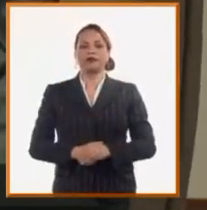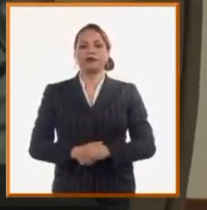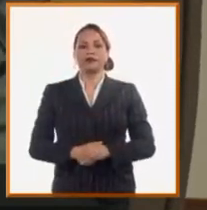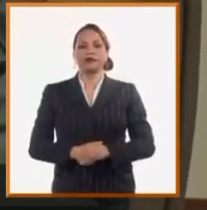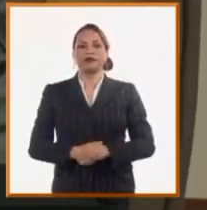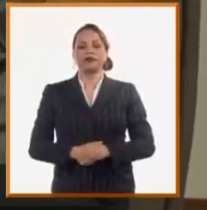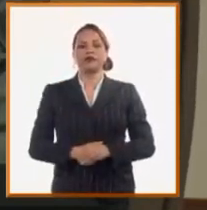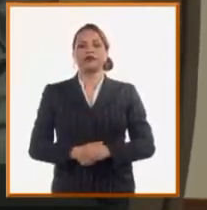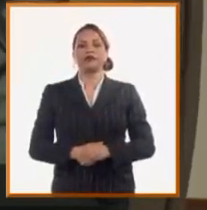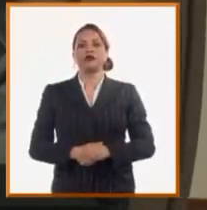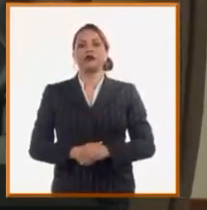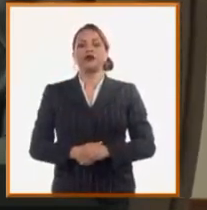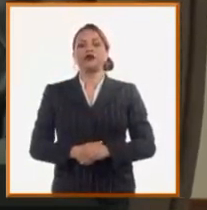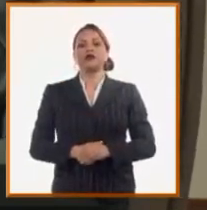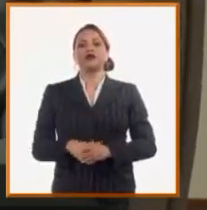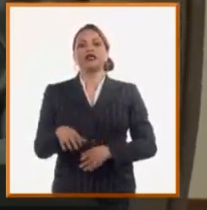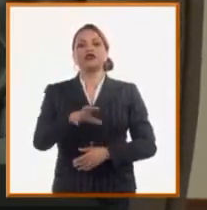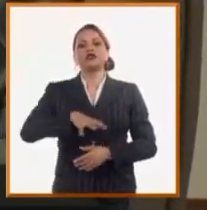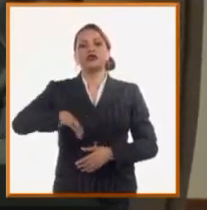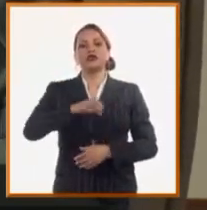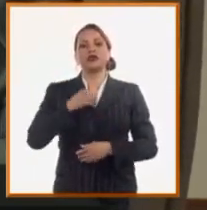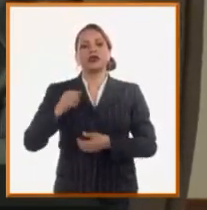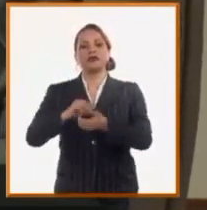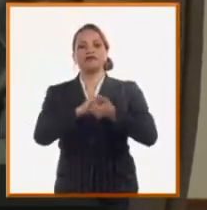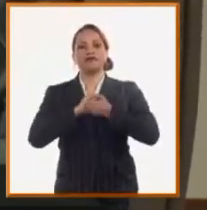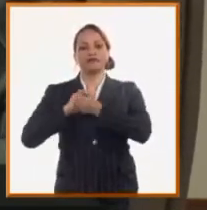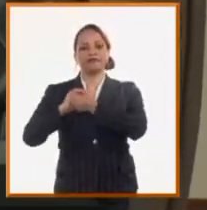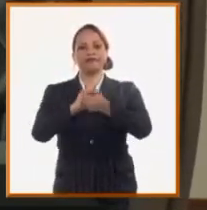Somos una sociedad solidaria.